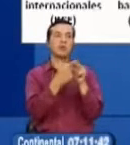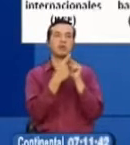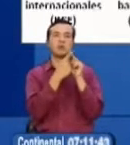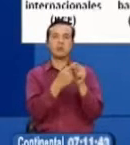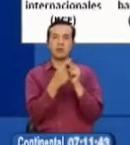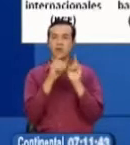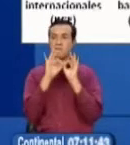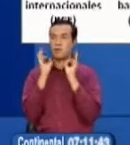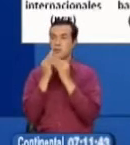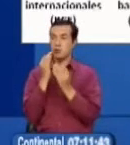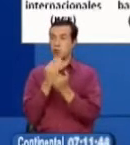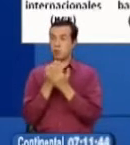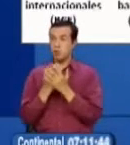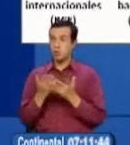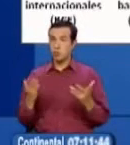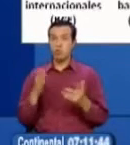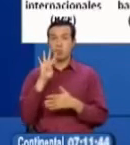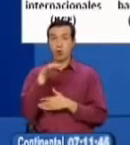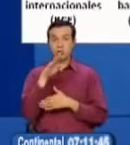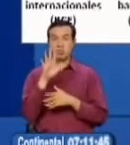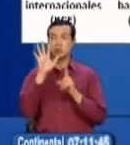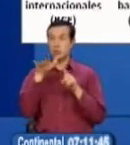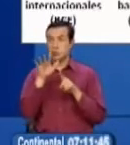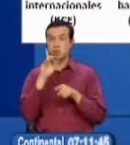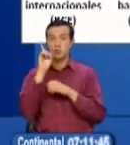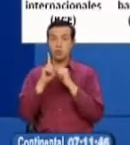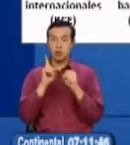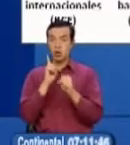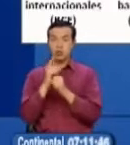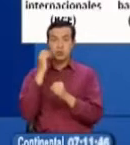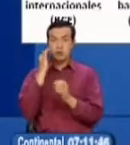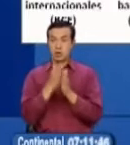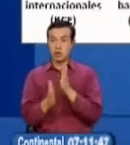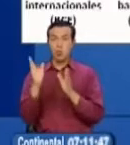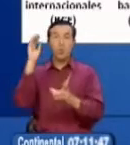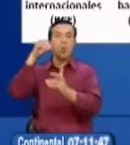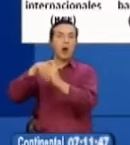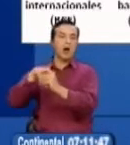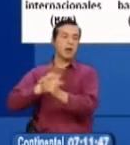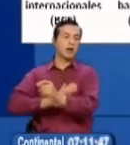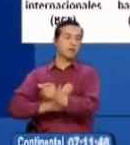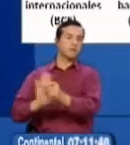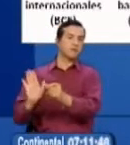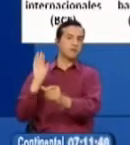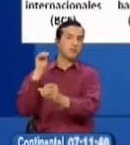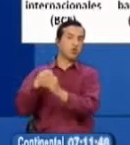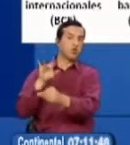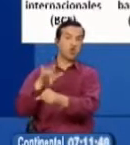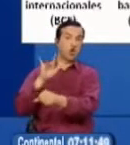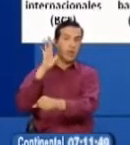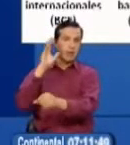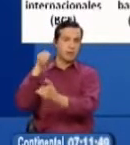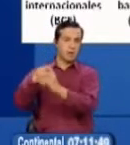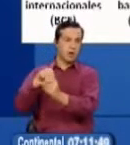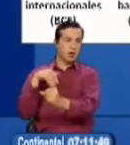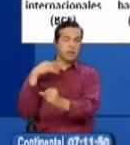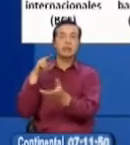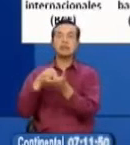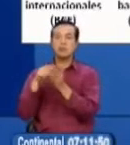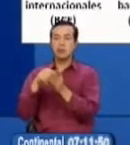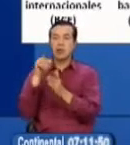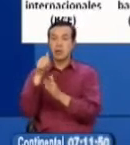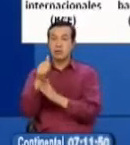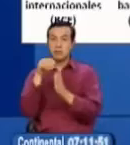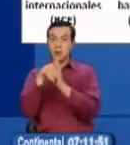abstenerse las familias de consumir 4 meses, 6 meses o 1 año plazo, están generando potencial dinero para el sector productivo.